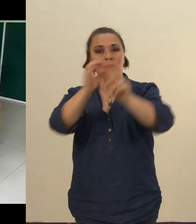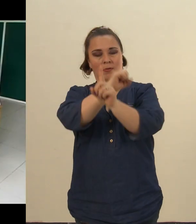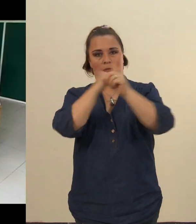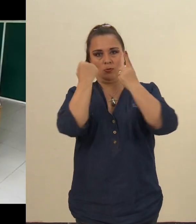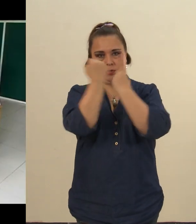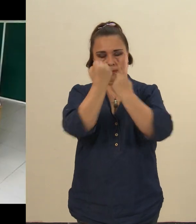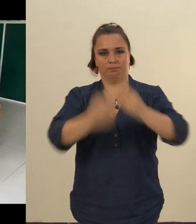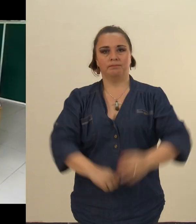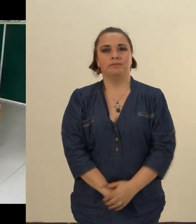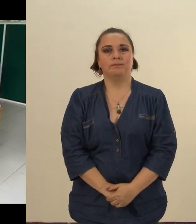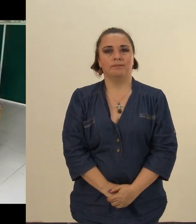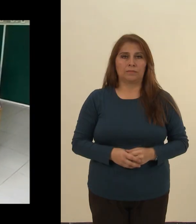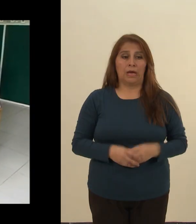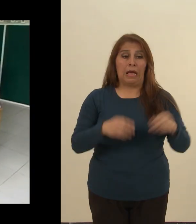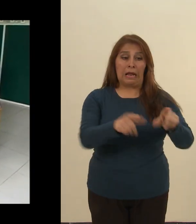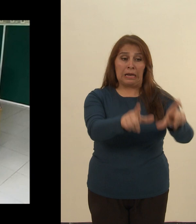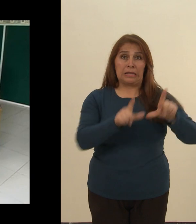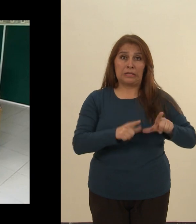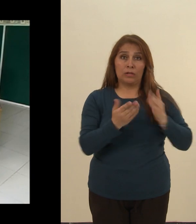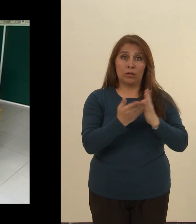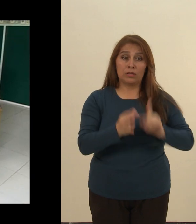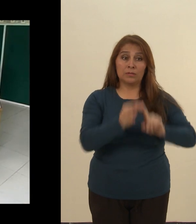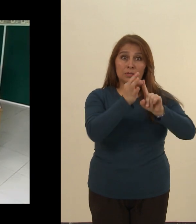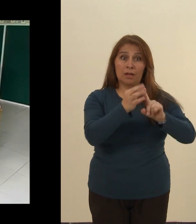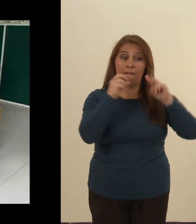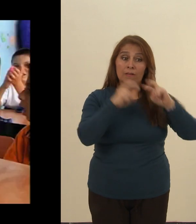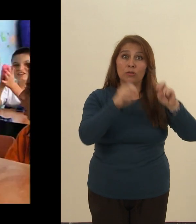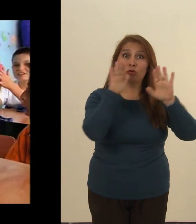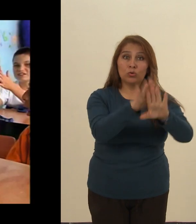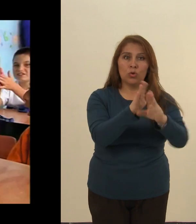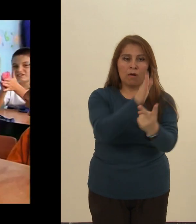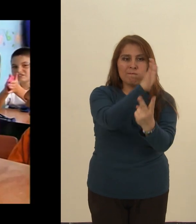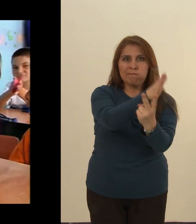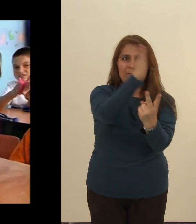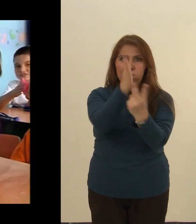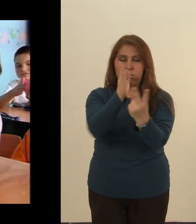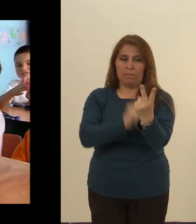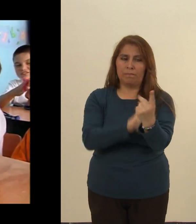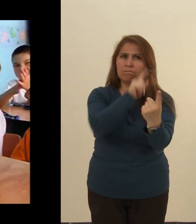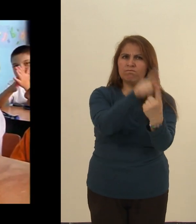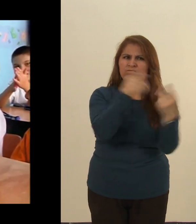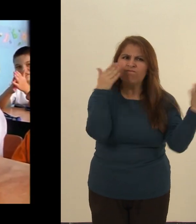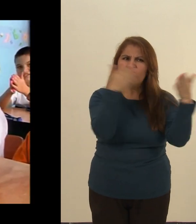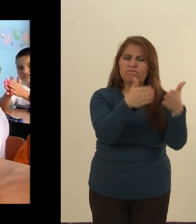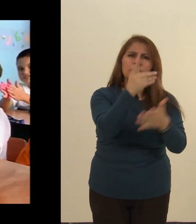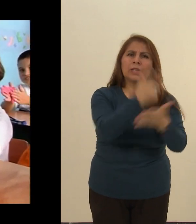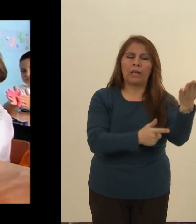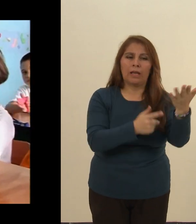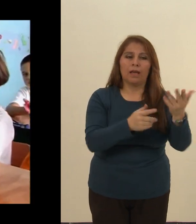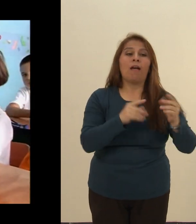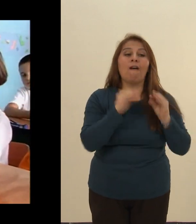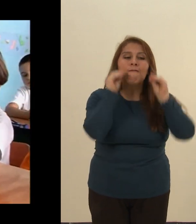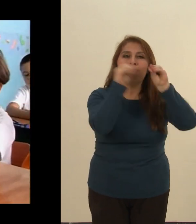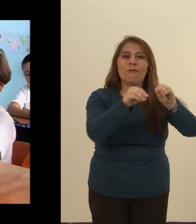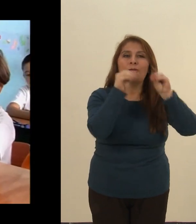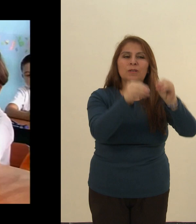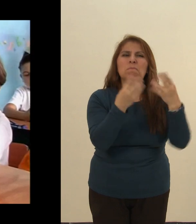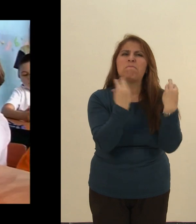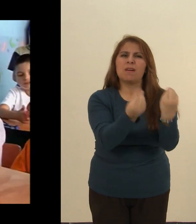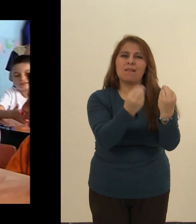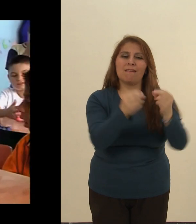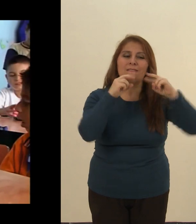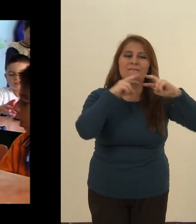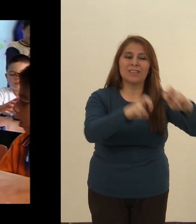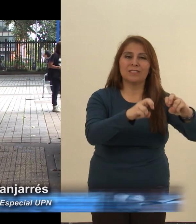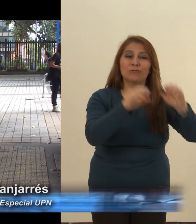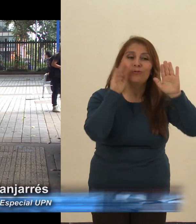de equidad y justicia social. La investigación en la licenciatura básicamente tiene varios frentes. El primero tiene que ver con la investigación,